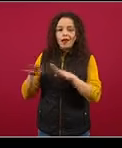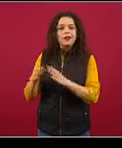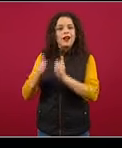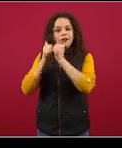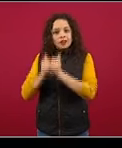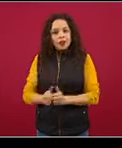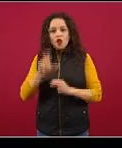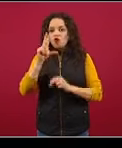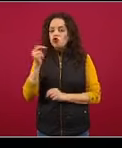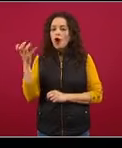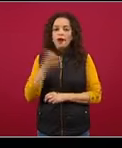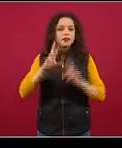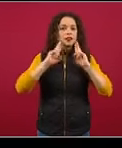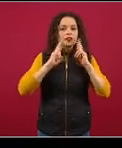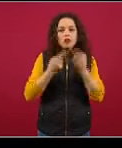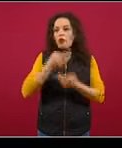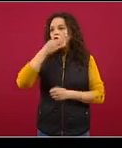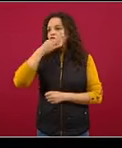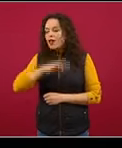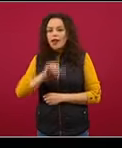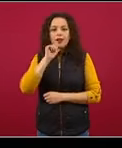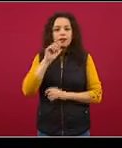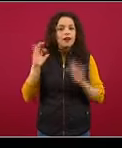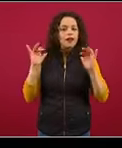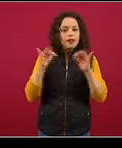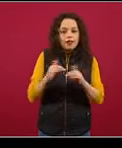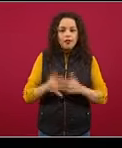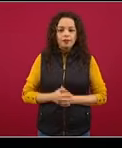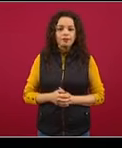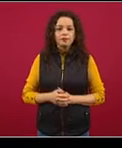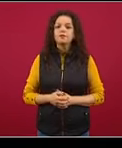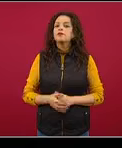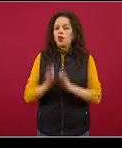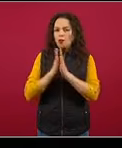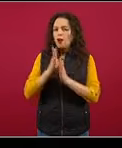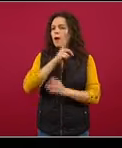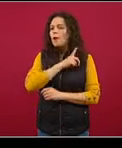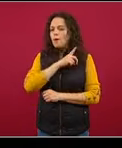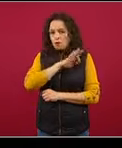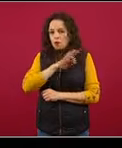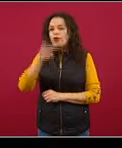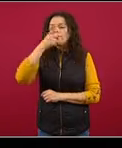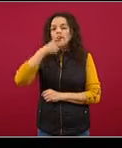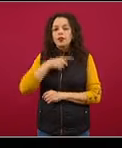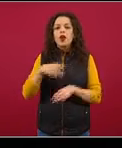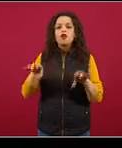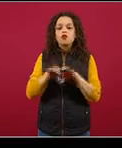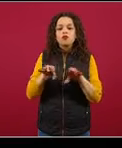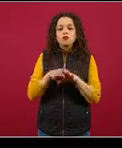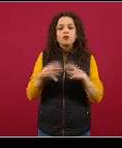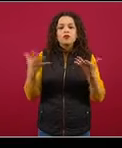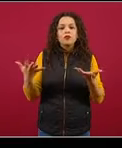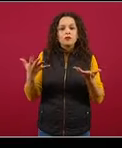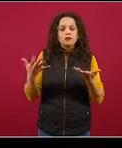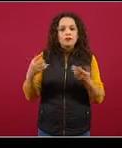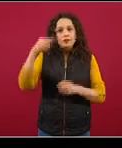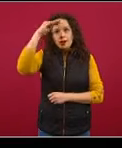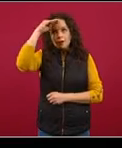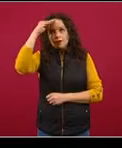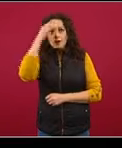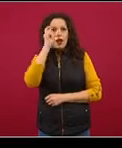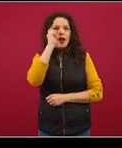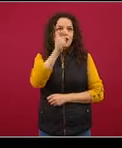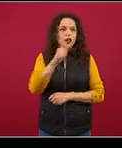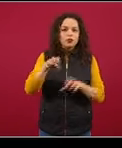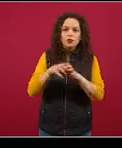pudiera repetir cuáles son los criterios para establecer los semáforos, y bueno, para que la gente no esté como con tanta zozobra, ¿no?, de